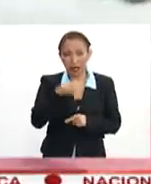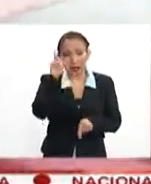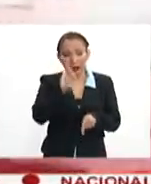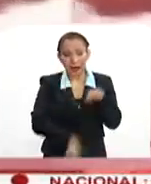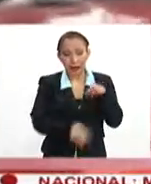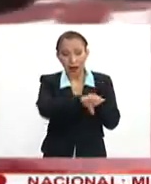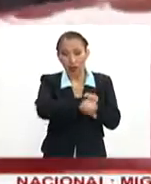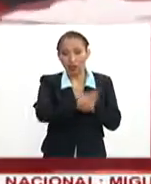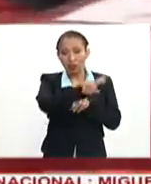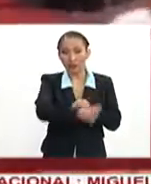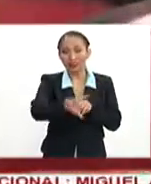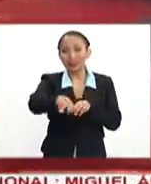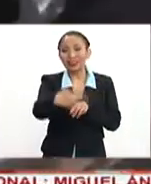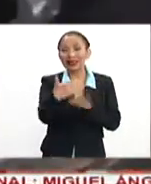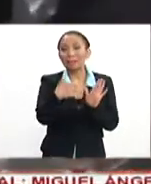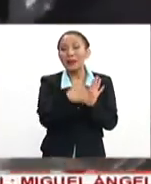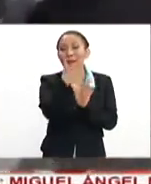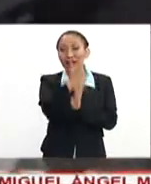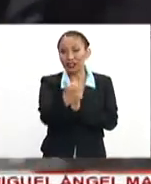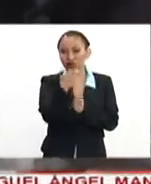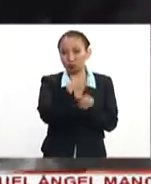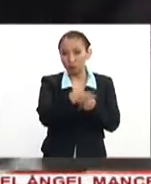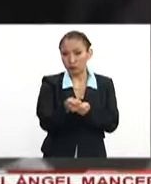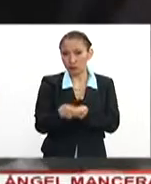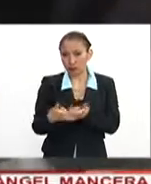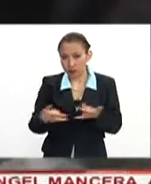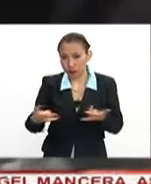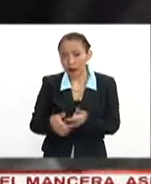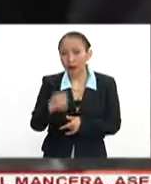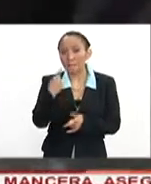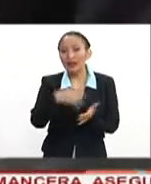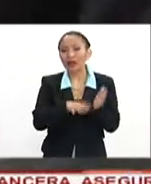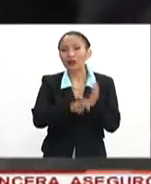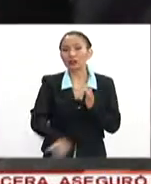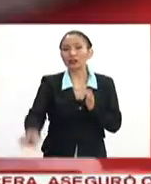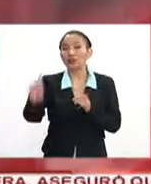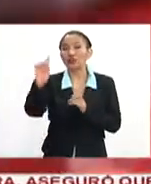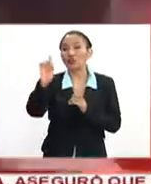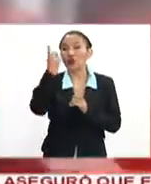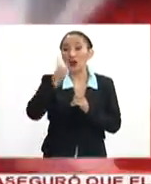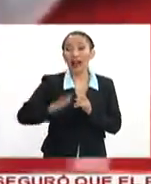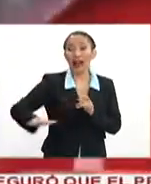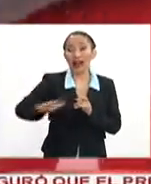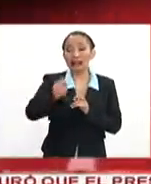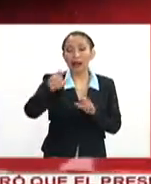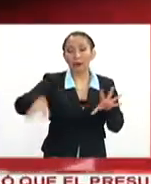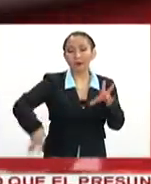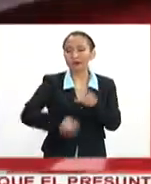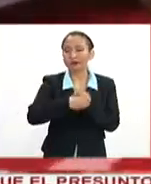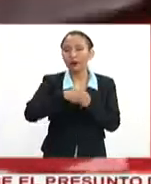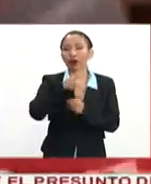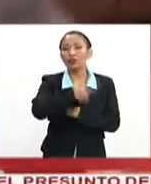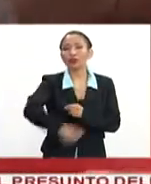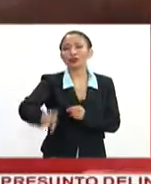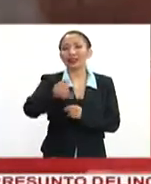aseguraron 213,000 pesos en efectivo y 1,475 dólares, lo que dio un total